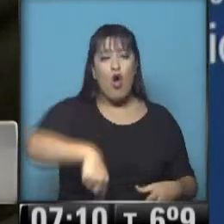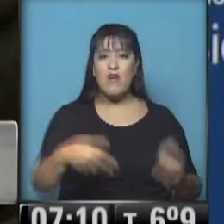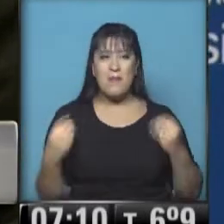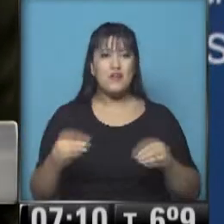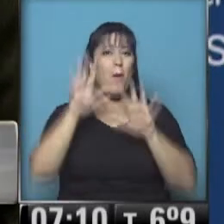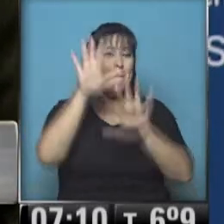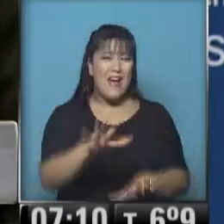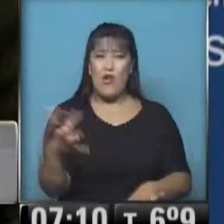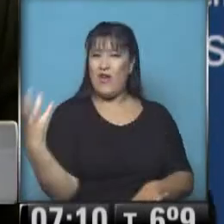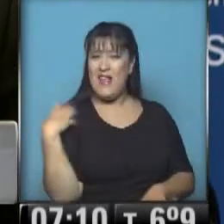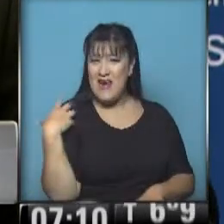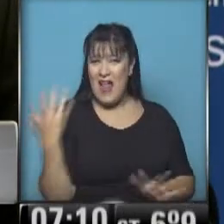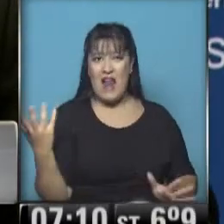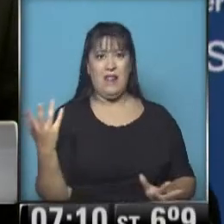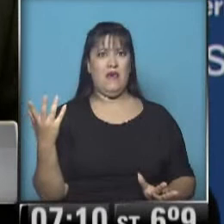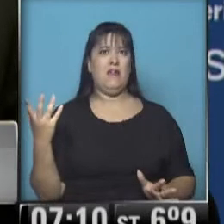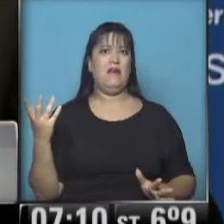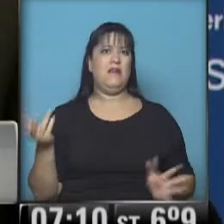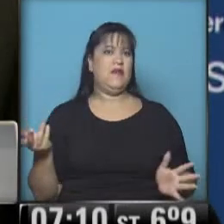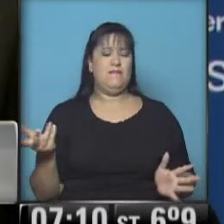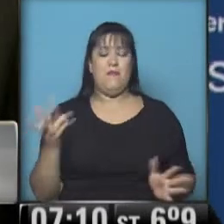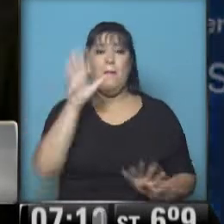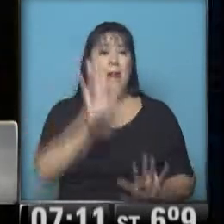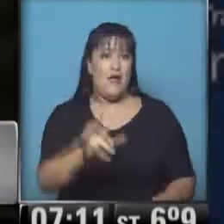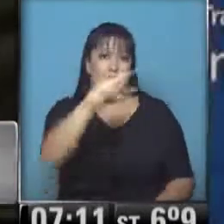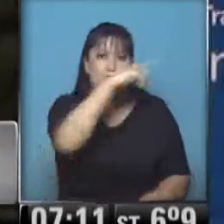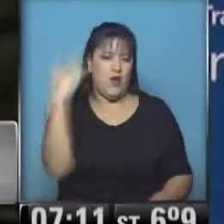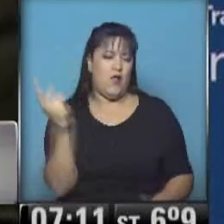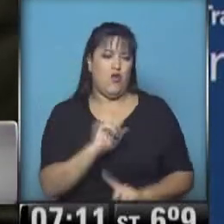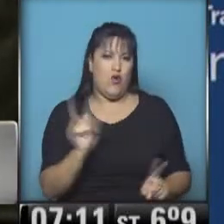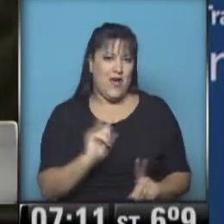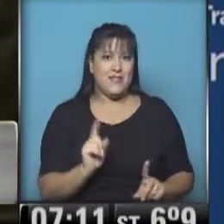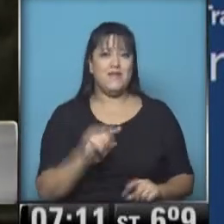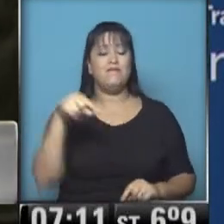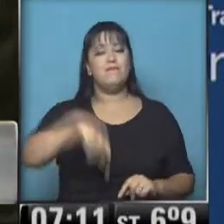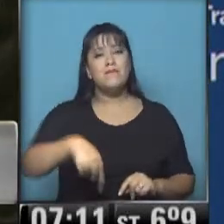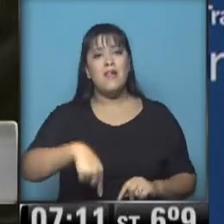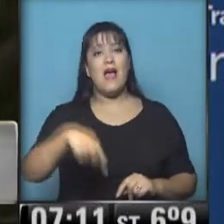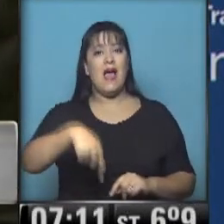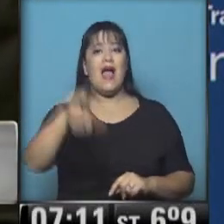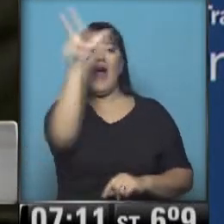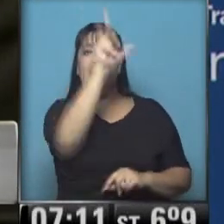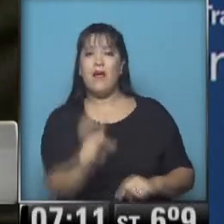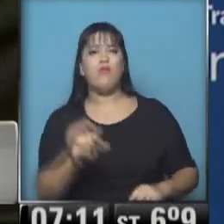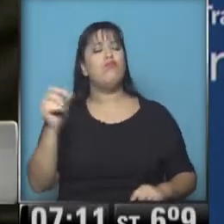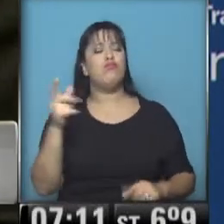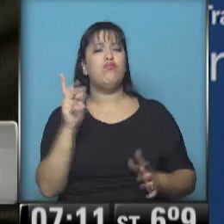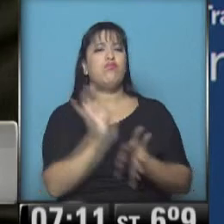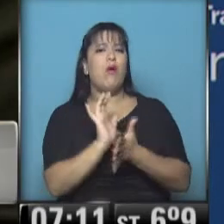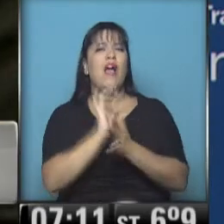paro general ni mucho menos un paro nacional el aparato productivo del país funcionó